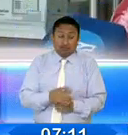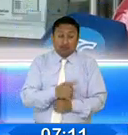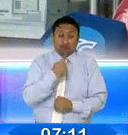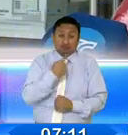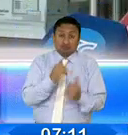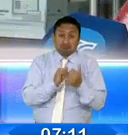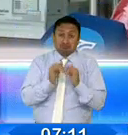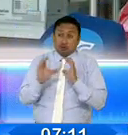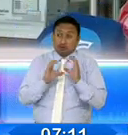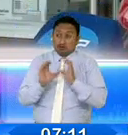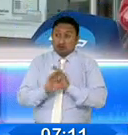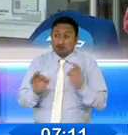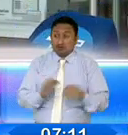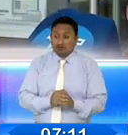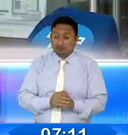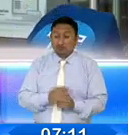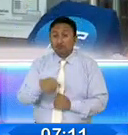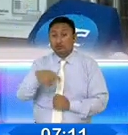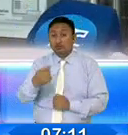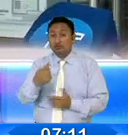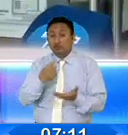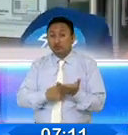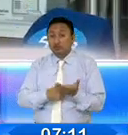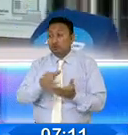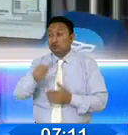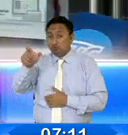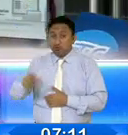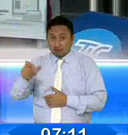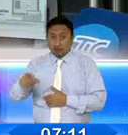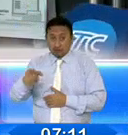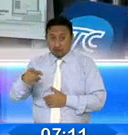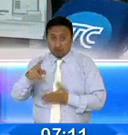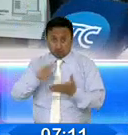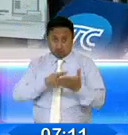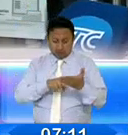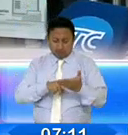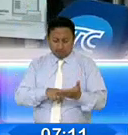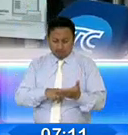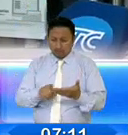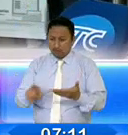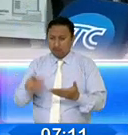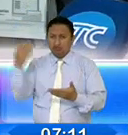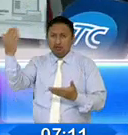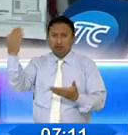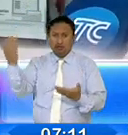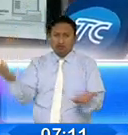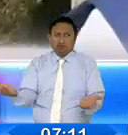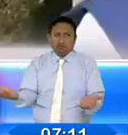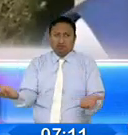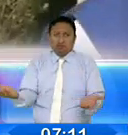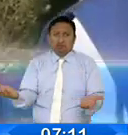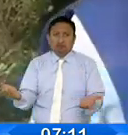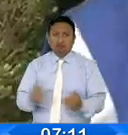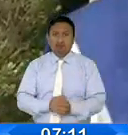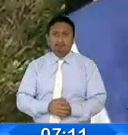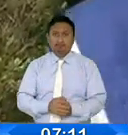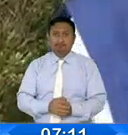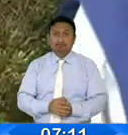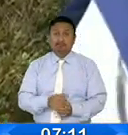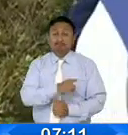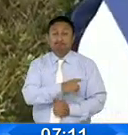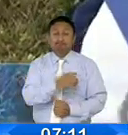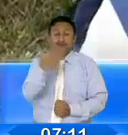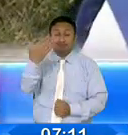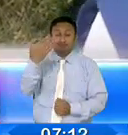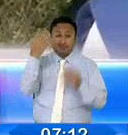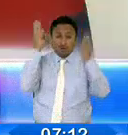gran detenimiento respecto a los demás procesados, leía documentos, pero respecto del alcalde no ha dado cuenta de qué. Hasta el momento, Yunda no se ha pronunciado al